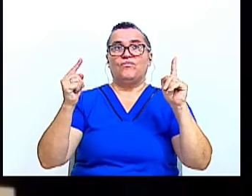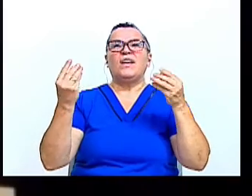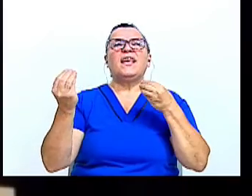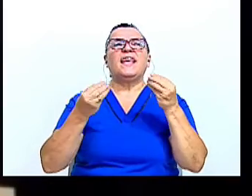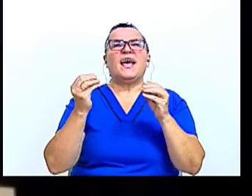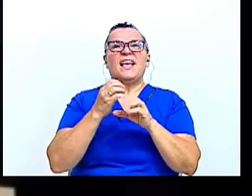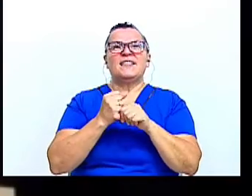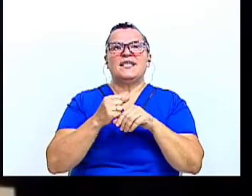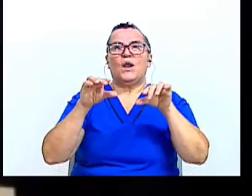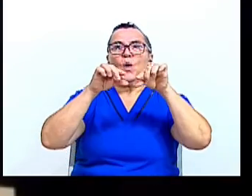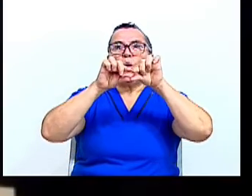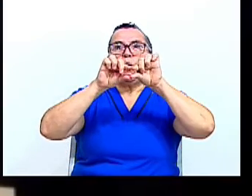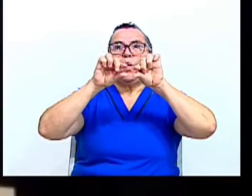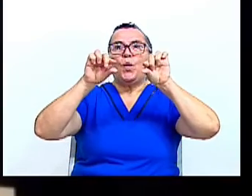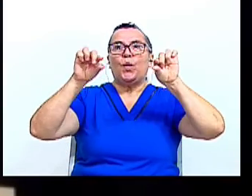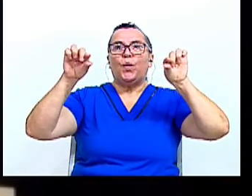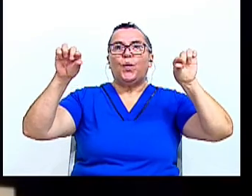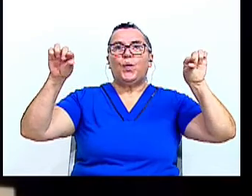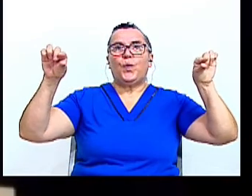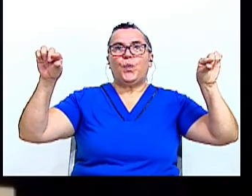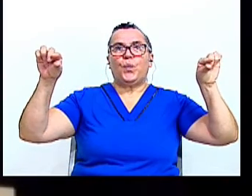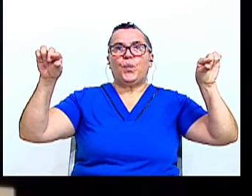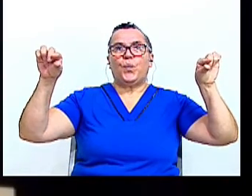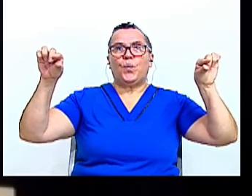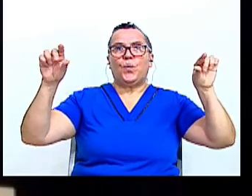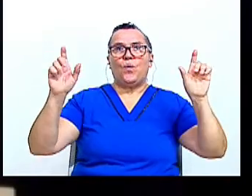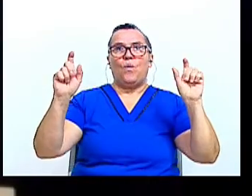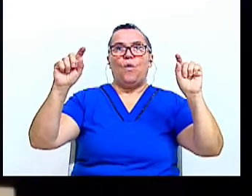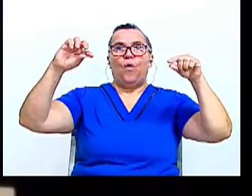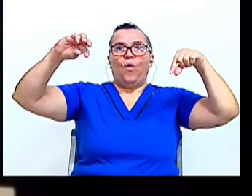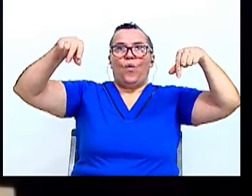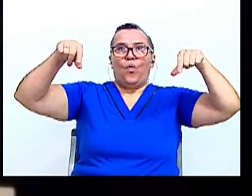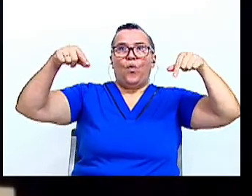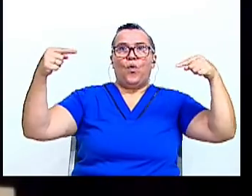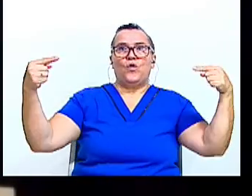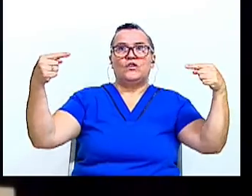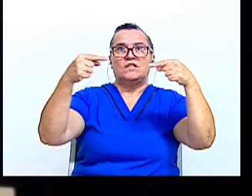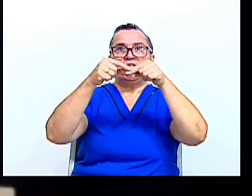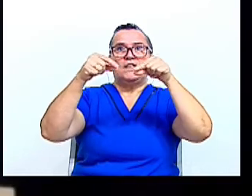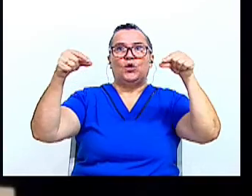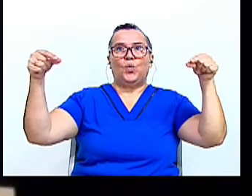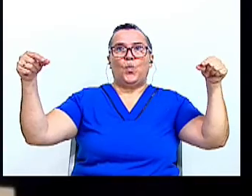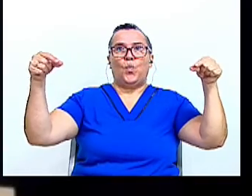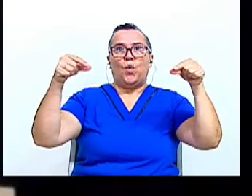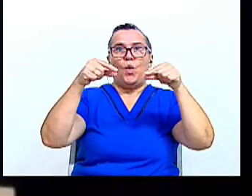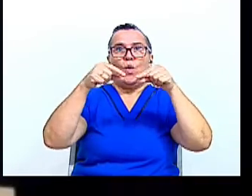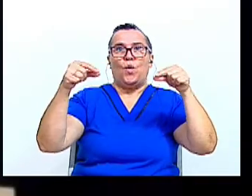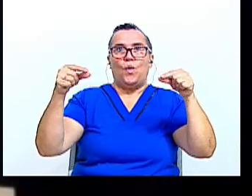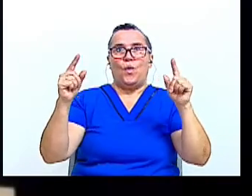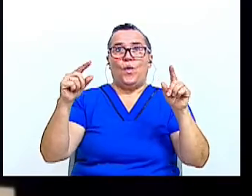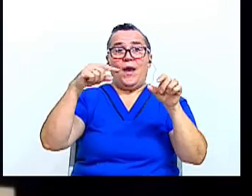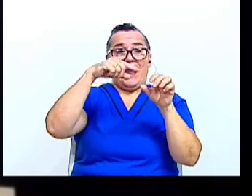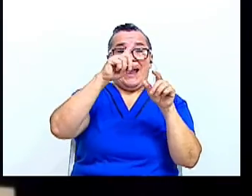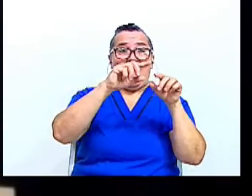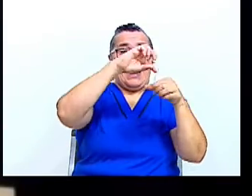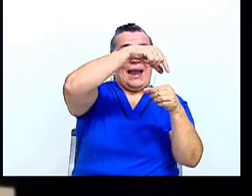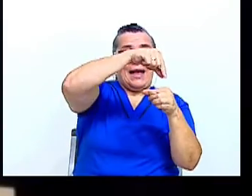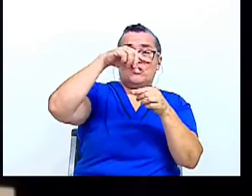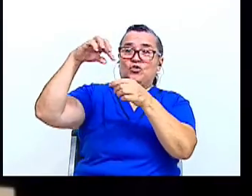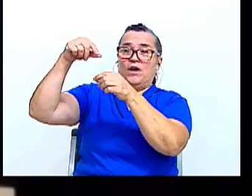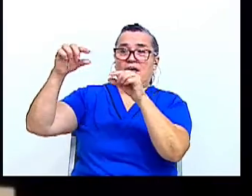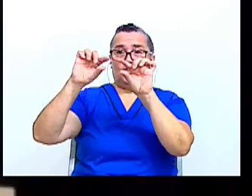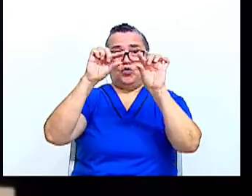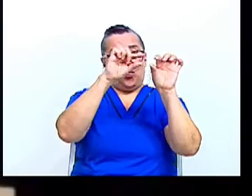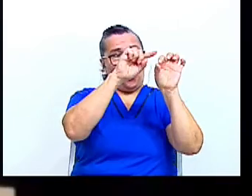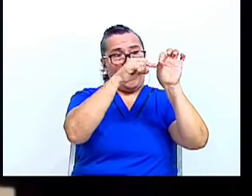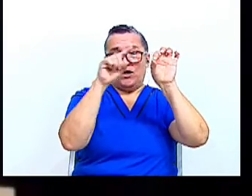vamos a hacer es colocar los ganchos en la parte superior y le vamos a colocar el tubo en el medio. Al tubo le vamos a amarrar con el hilo